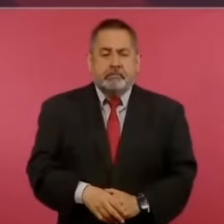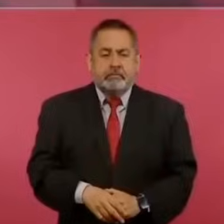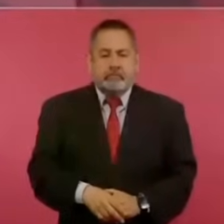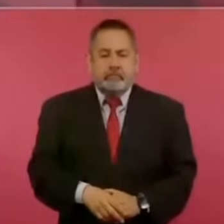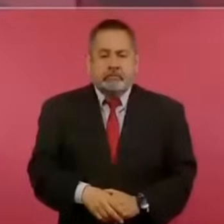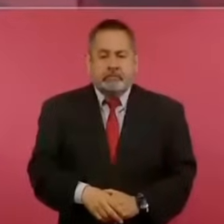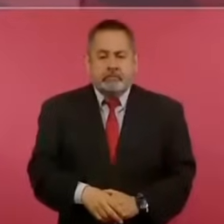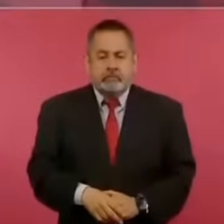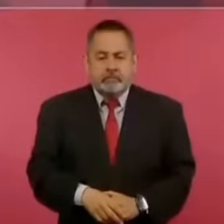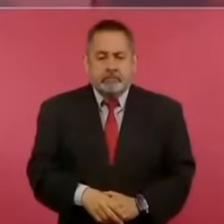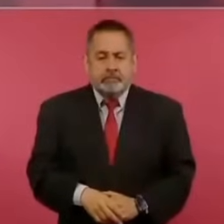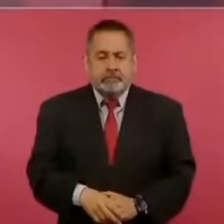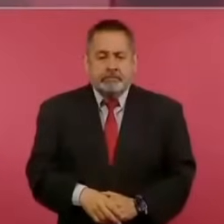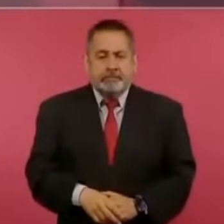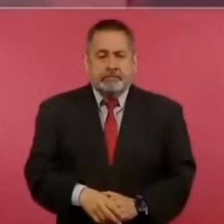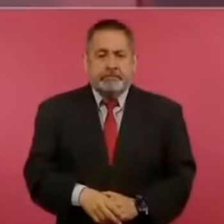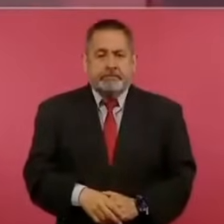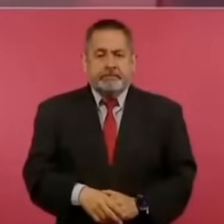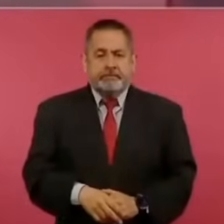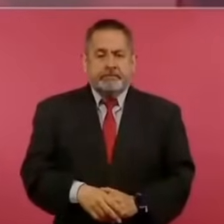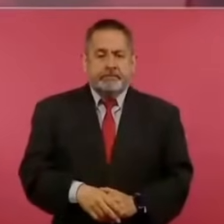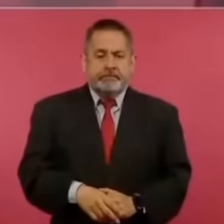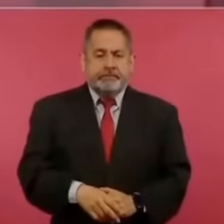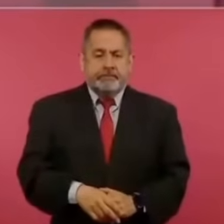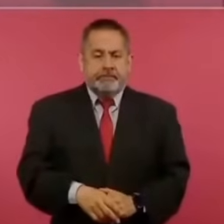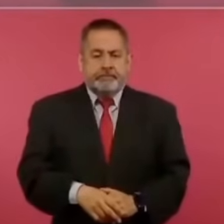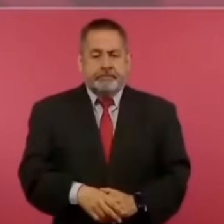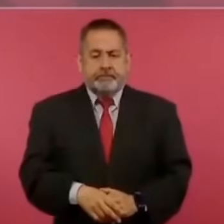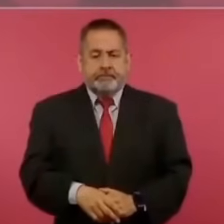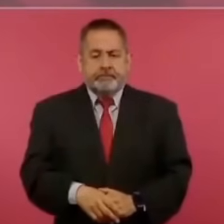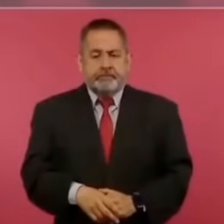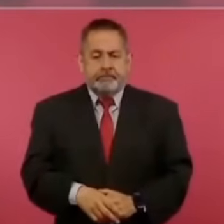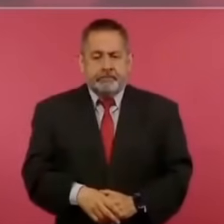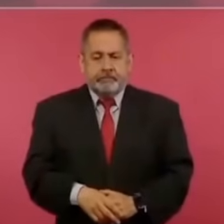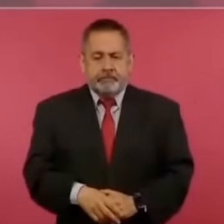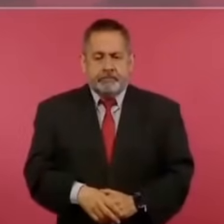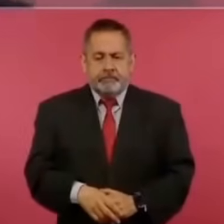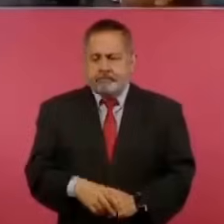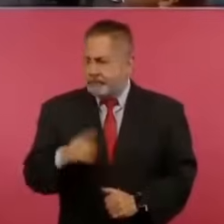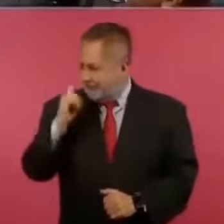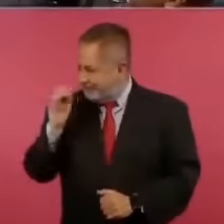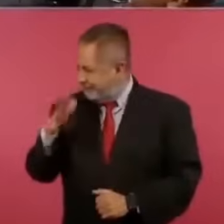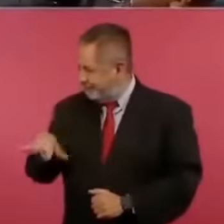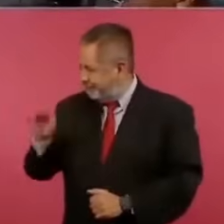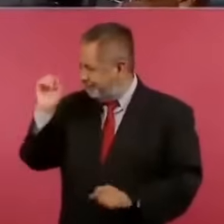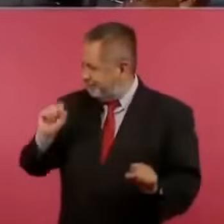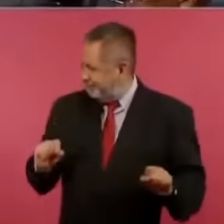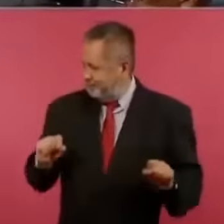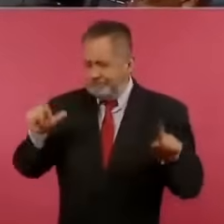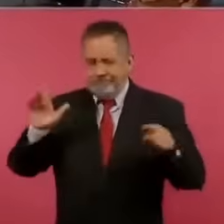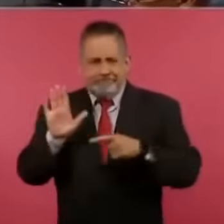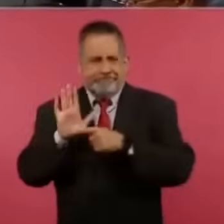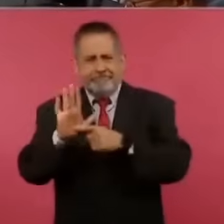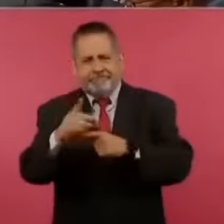Les voy a poner, a ver si encontramos, porque ayer está